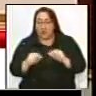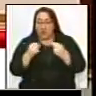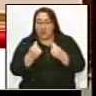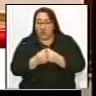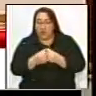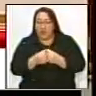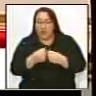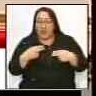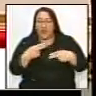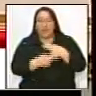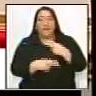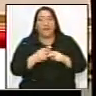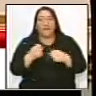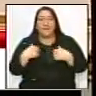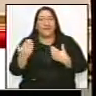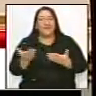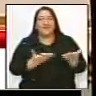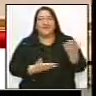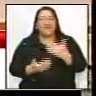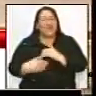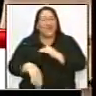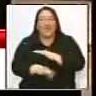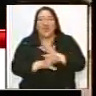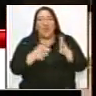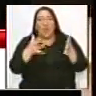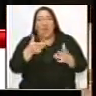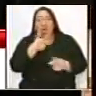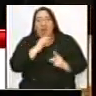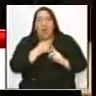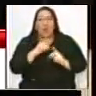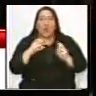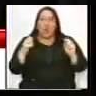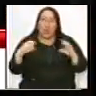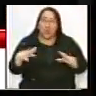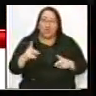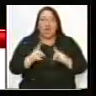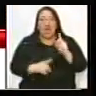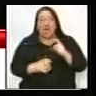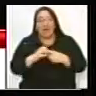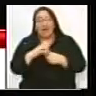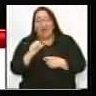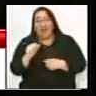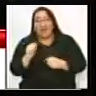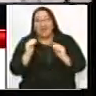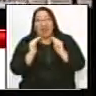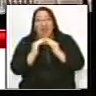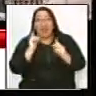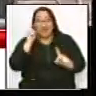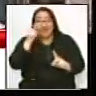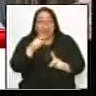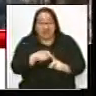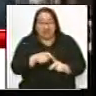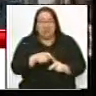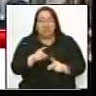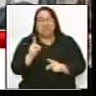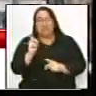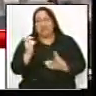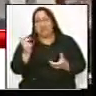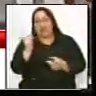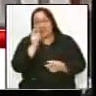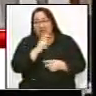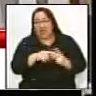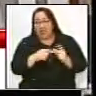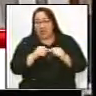nivel nacional carecen de servicios básicos, y obviamente el gas a domicilio ha servido para que